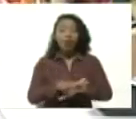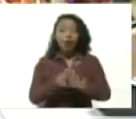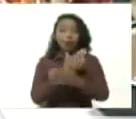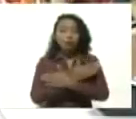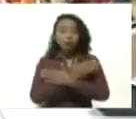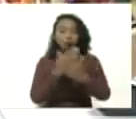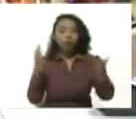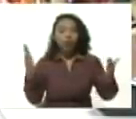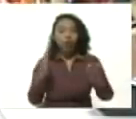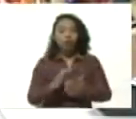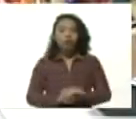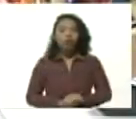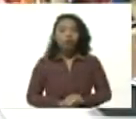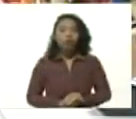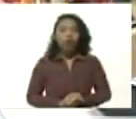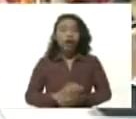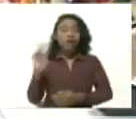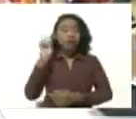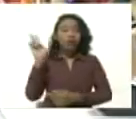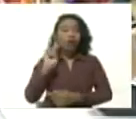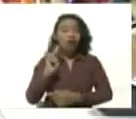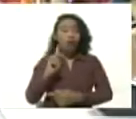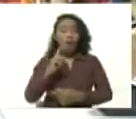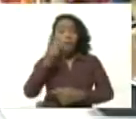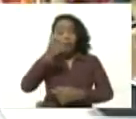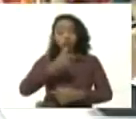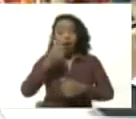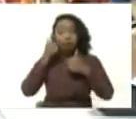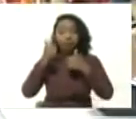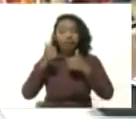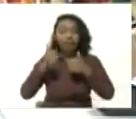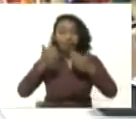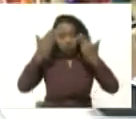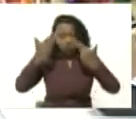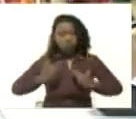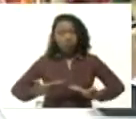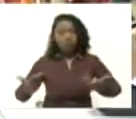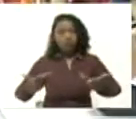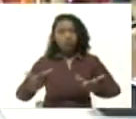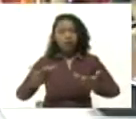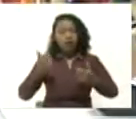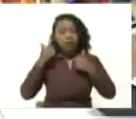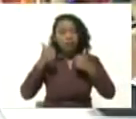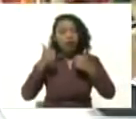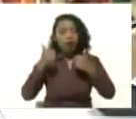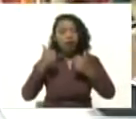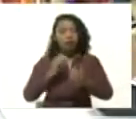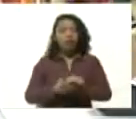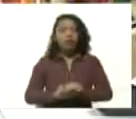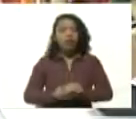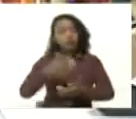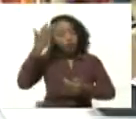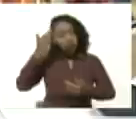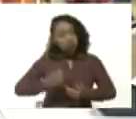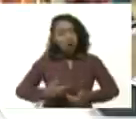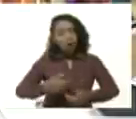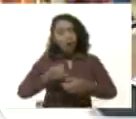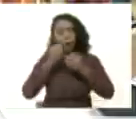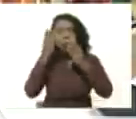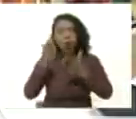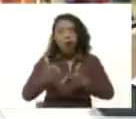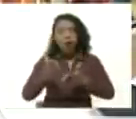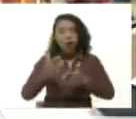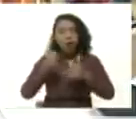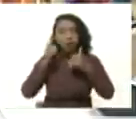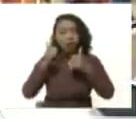solidaridad. El venezolano es buena gente, somos buena gente. Somos buena gente, muy